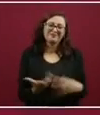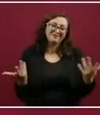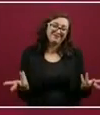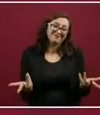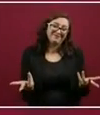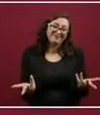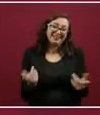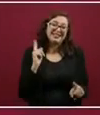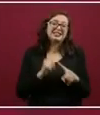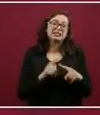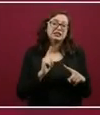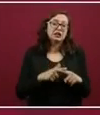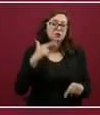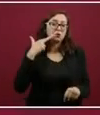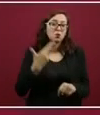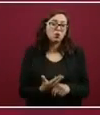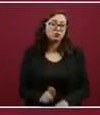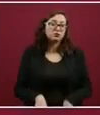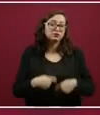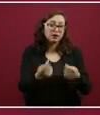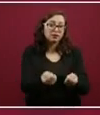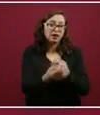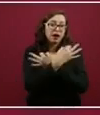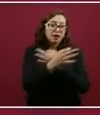resolver la